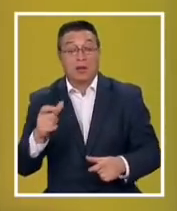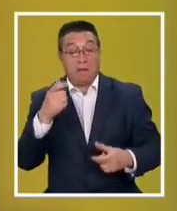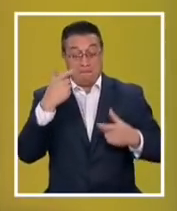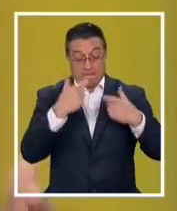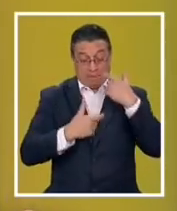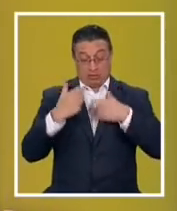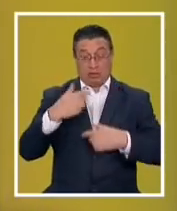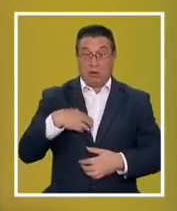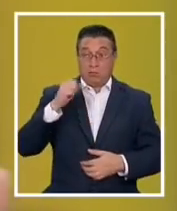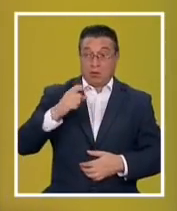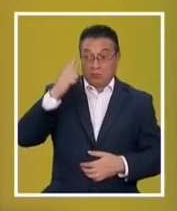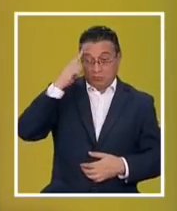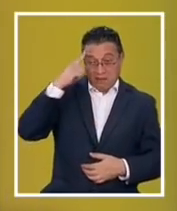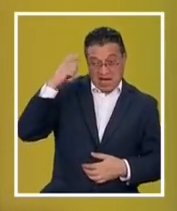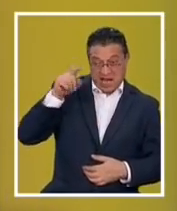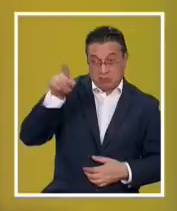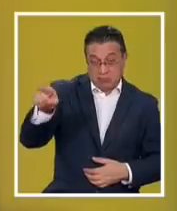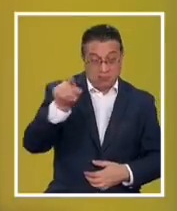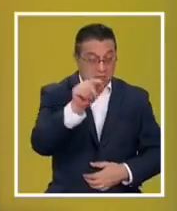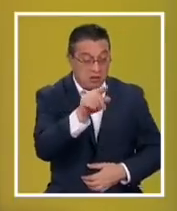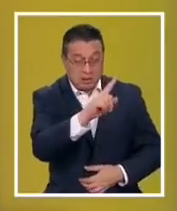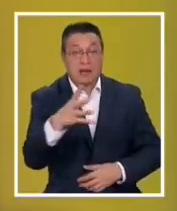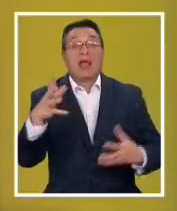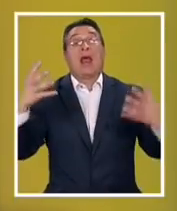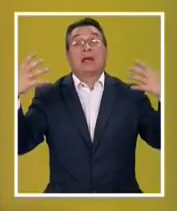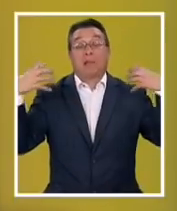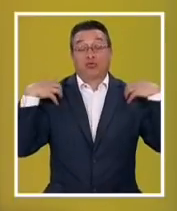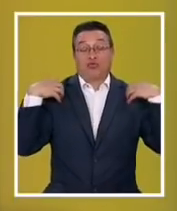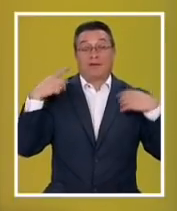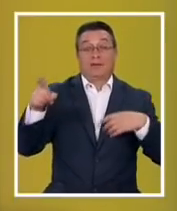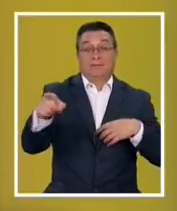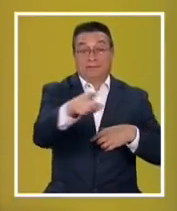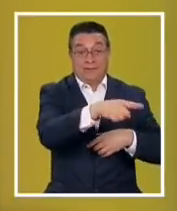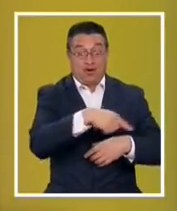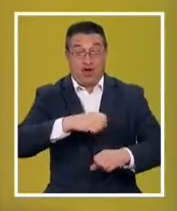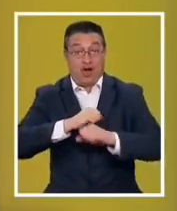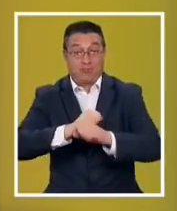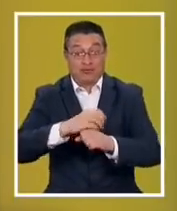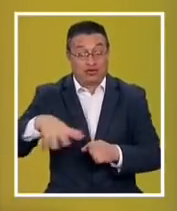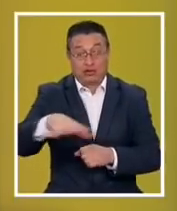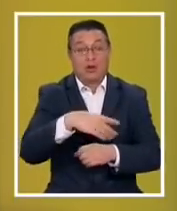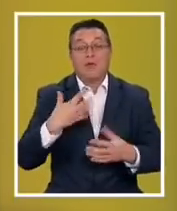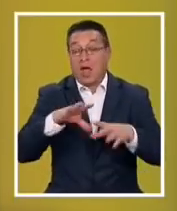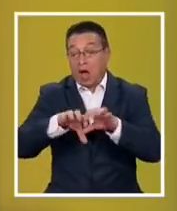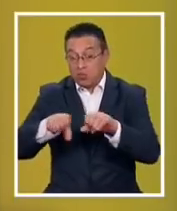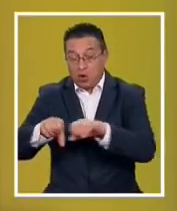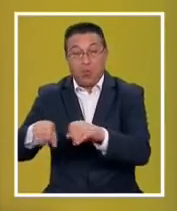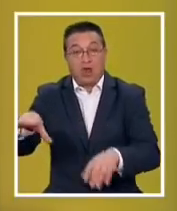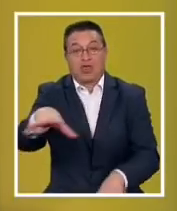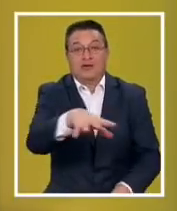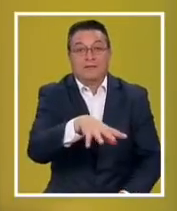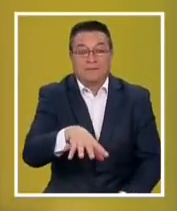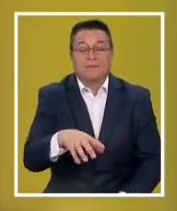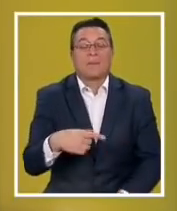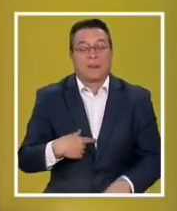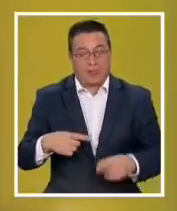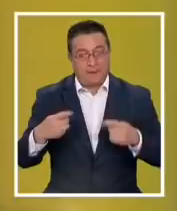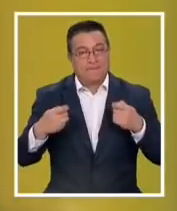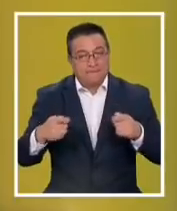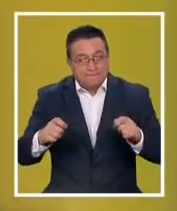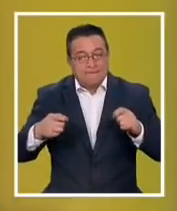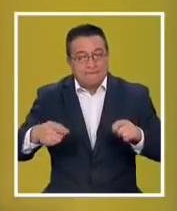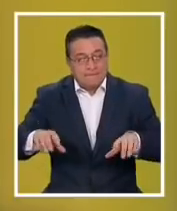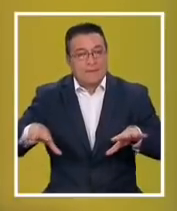a creer que puede ser presidente o presidenta de la República, y otra cosa es la responsabilidad de la oposición para decir cómo nos ponemos de acuerdo. Entonces, ha habido un esfuerzo que